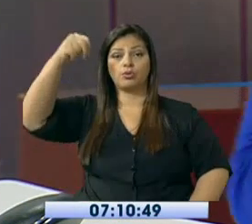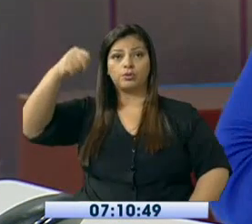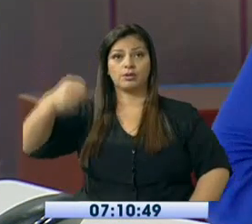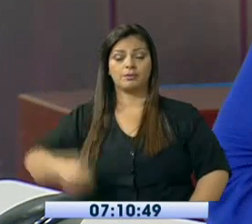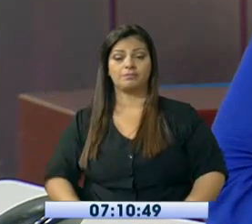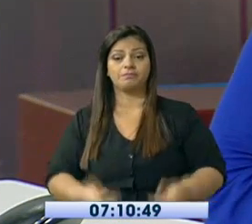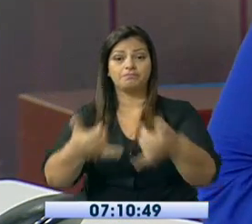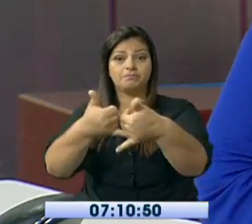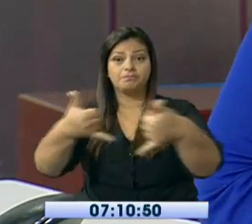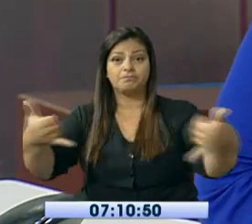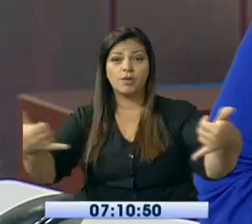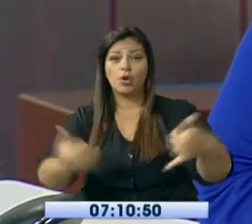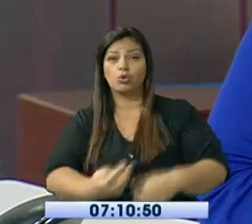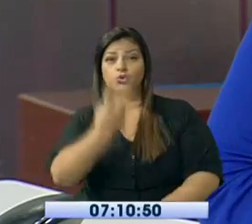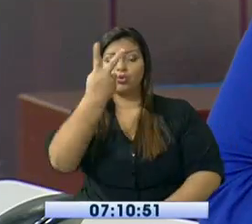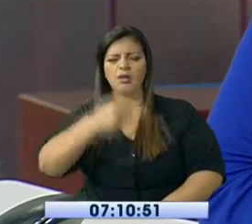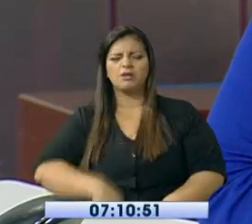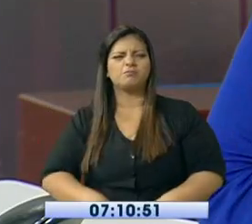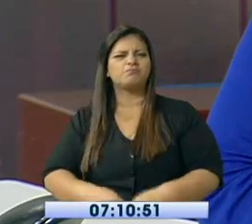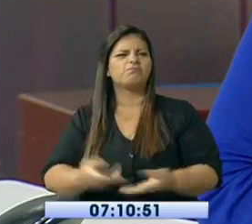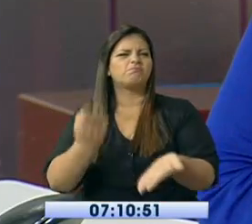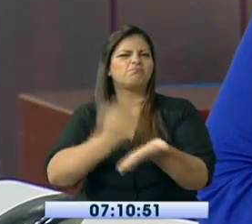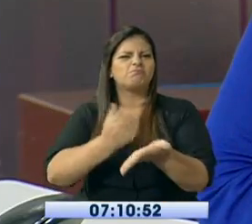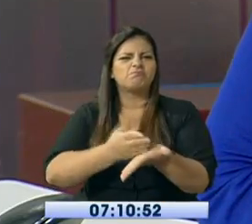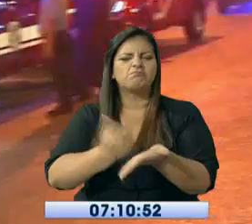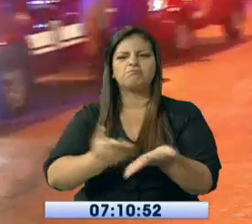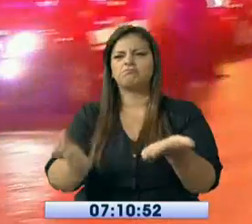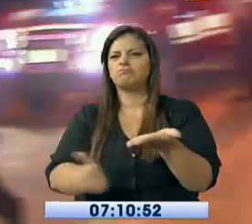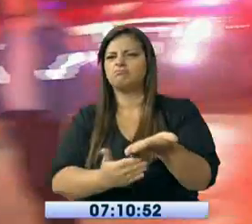persona herida. Tenemos los detalles.